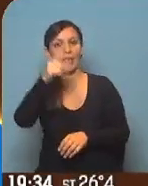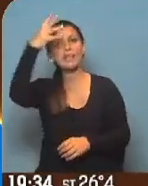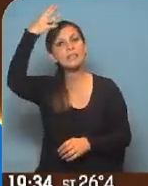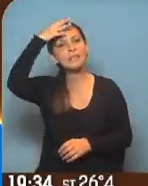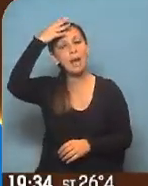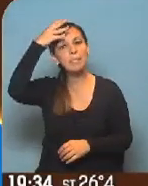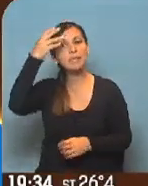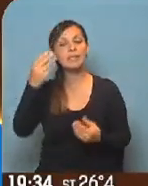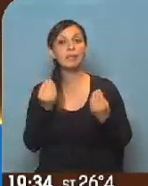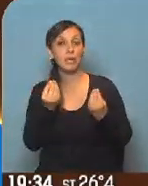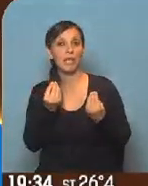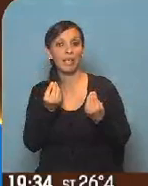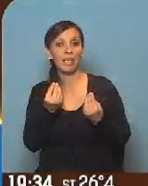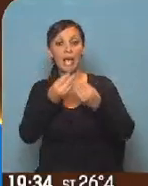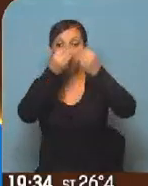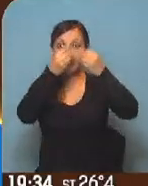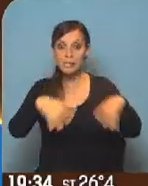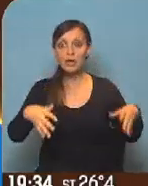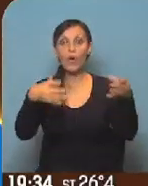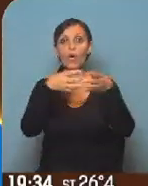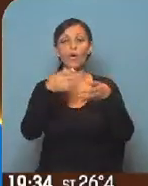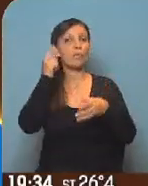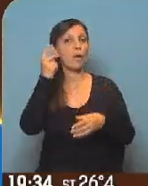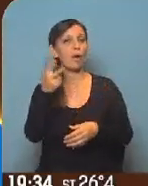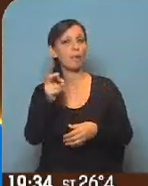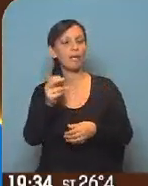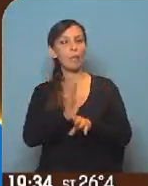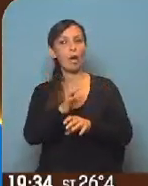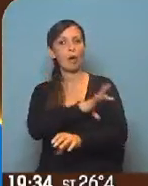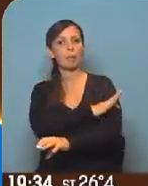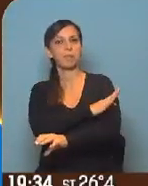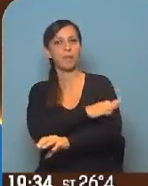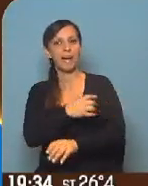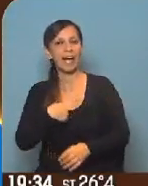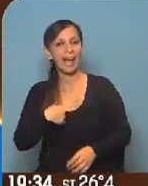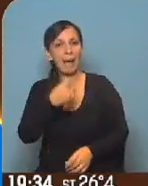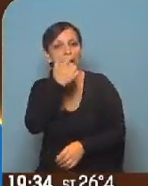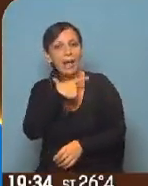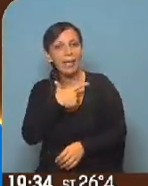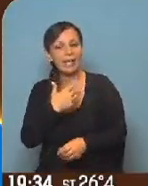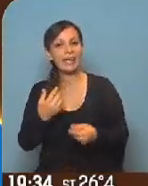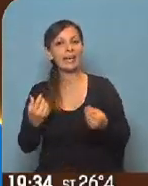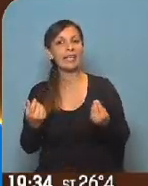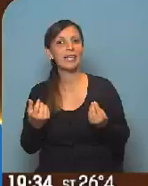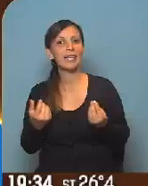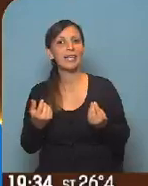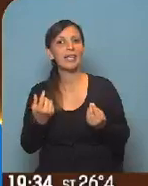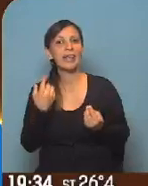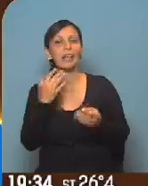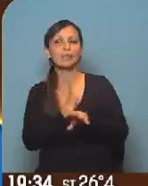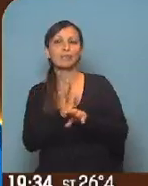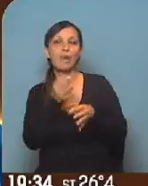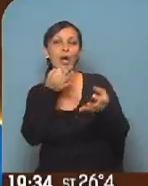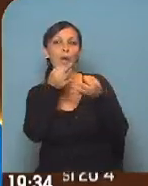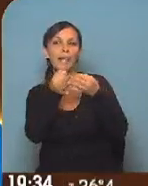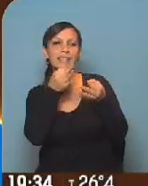que al principio de la cumbre de algún modo lo embretó al presidente Macri en una suerte de conversación